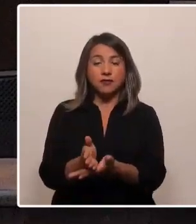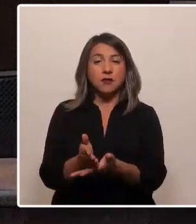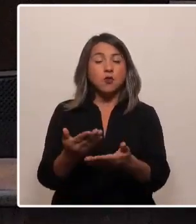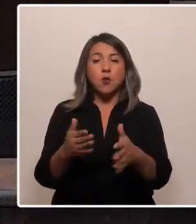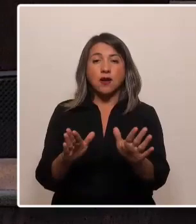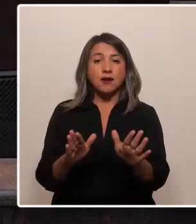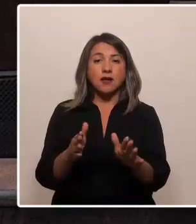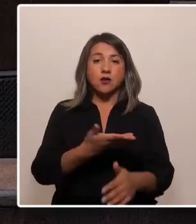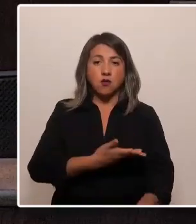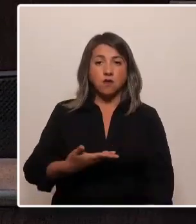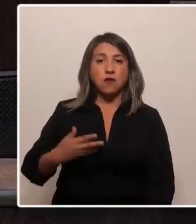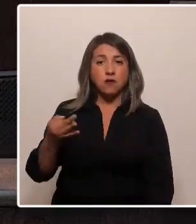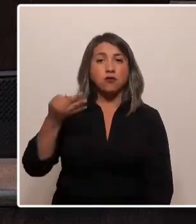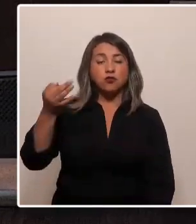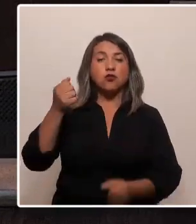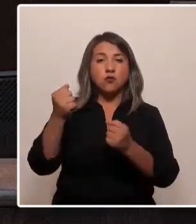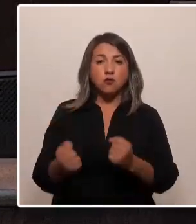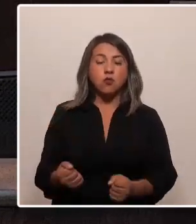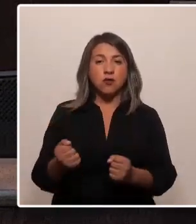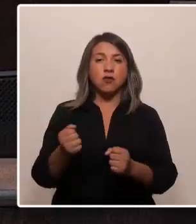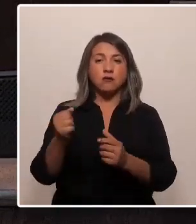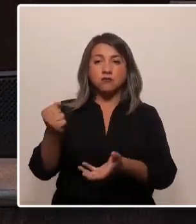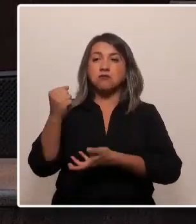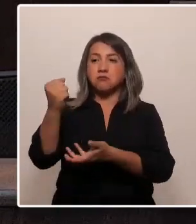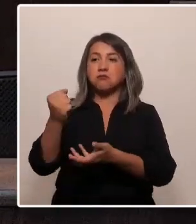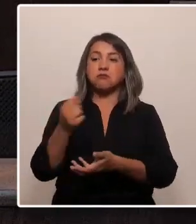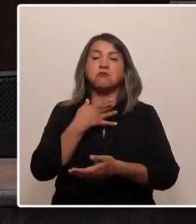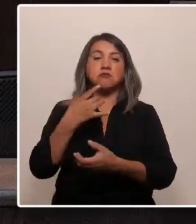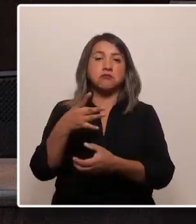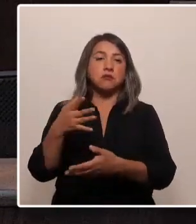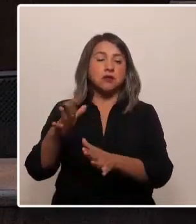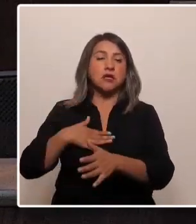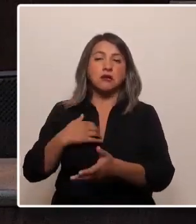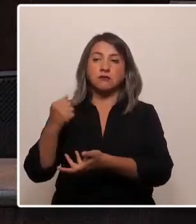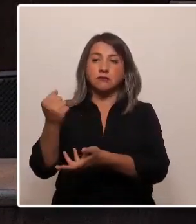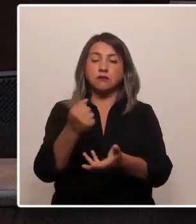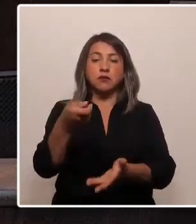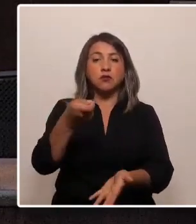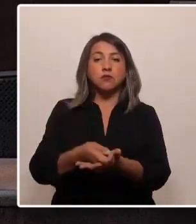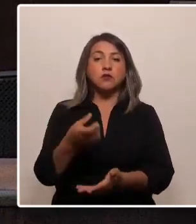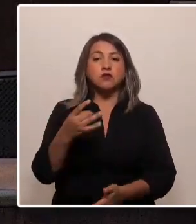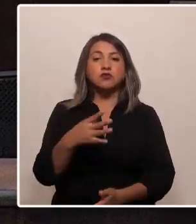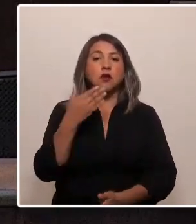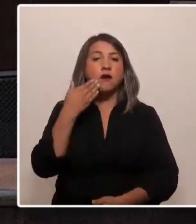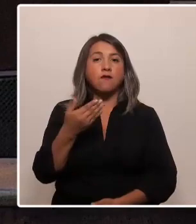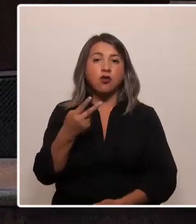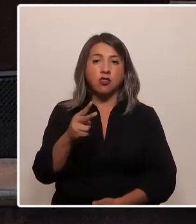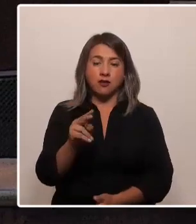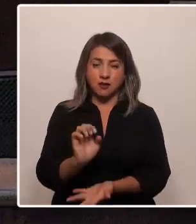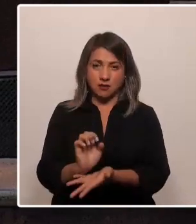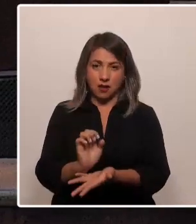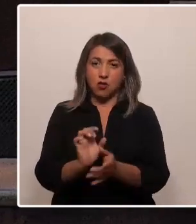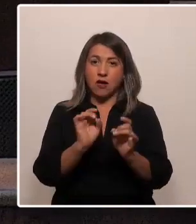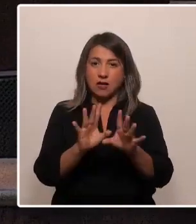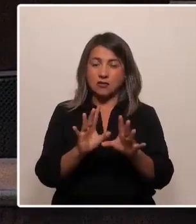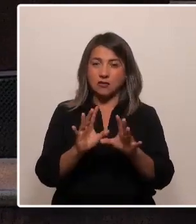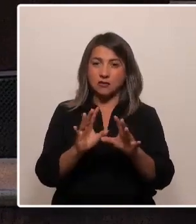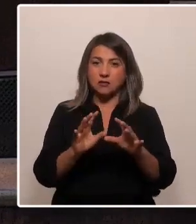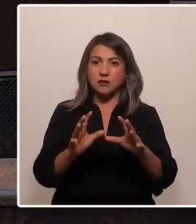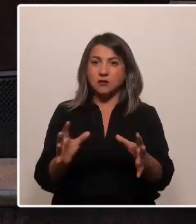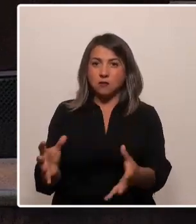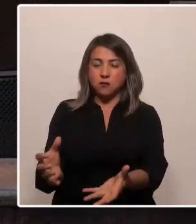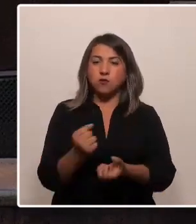cualquier gobierno futuro podrá destinar los fondos a lo que quiera. Bastará que compre puramente bonos del Estado. Así se apoderará de los fondos de